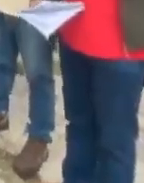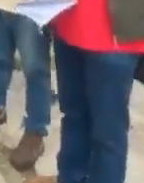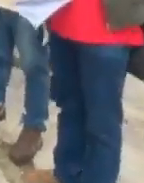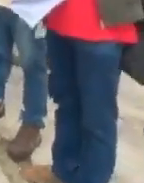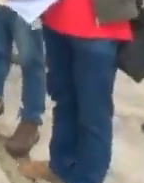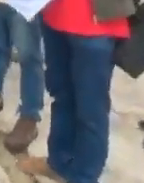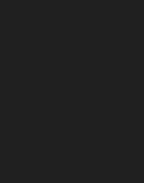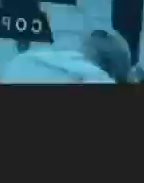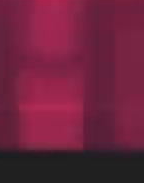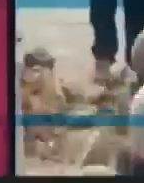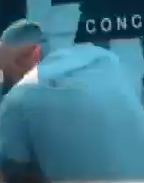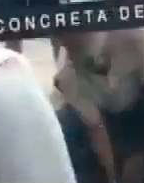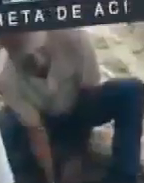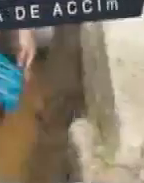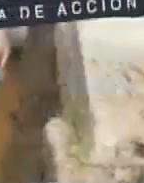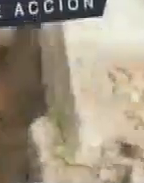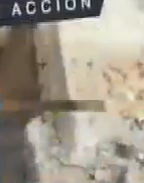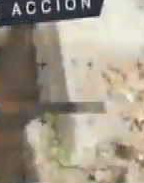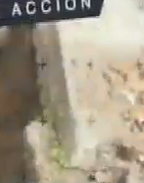¡Venceremos!